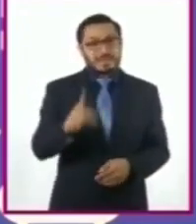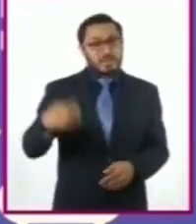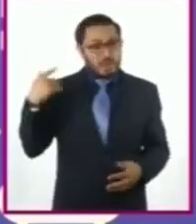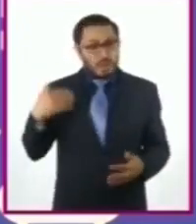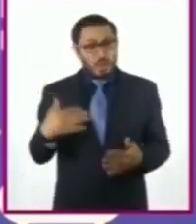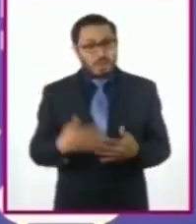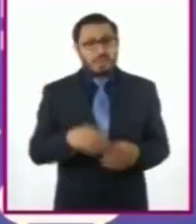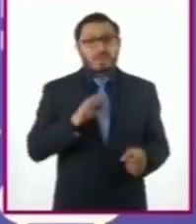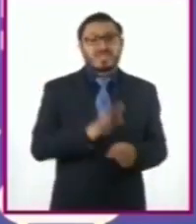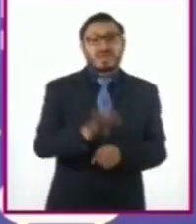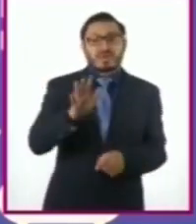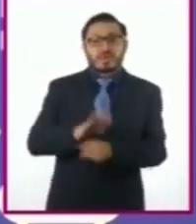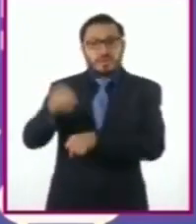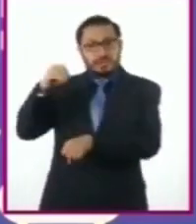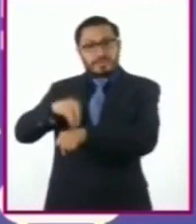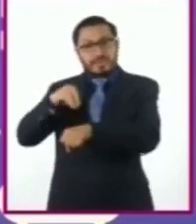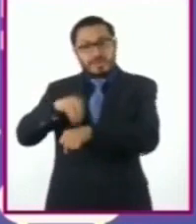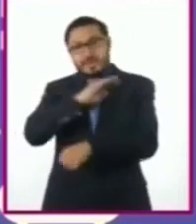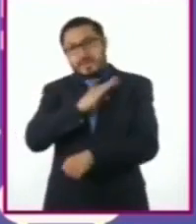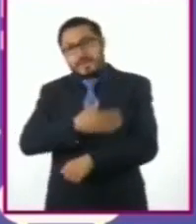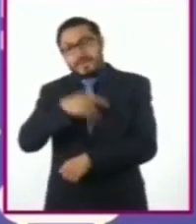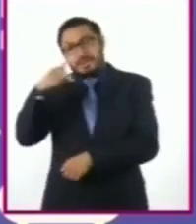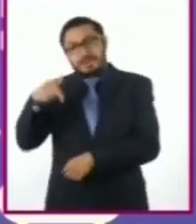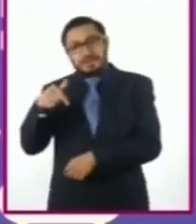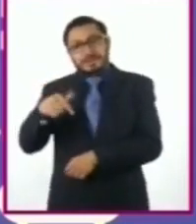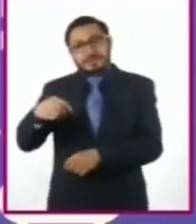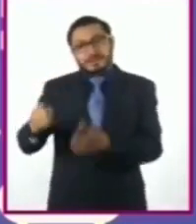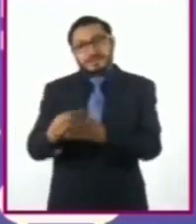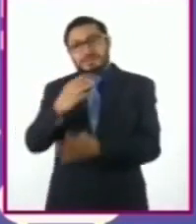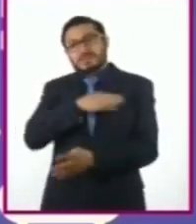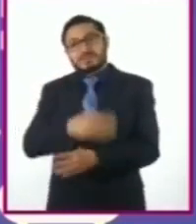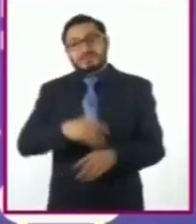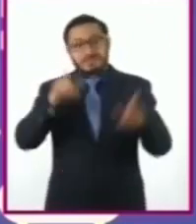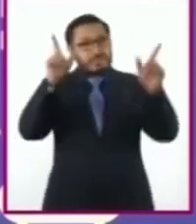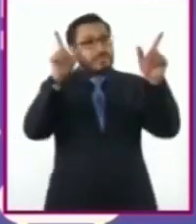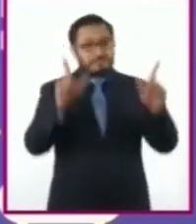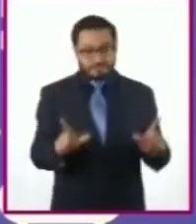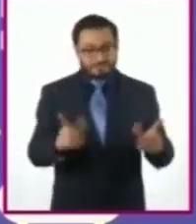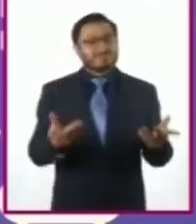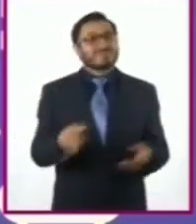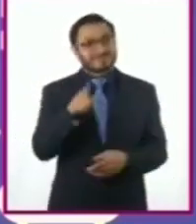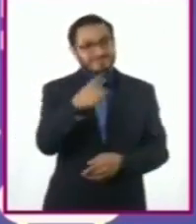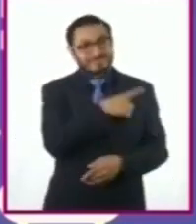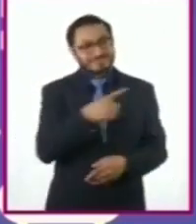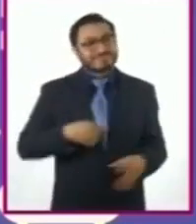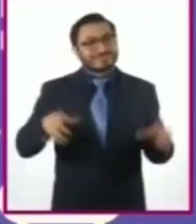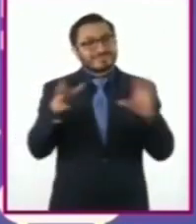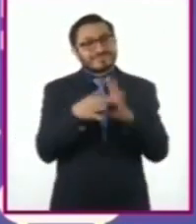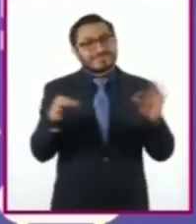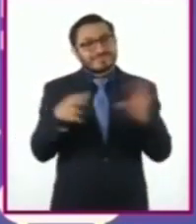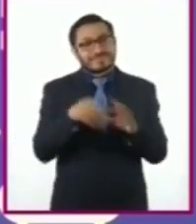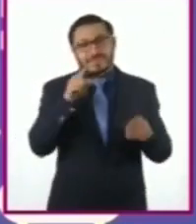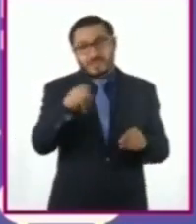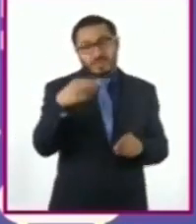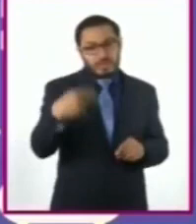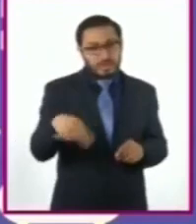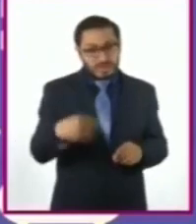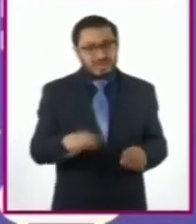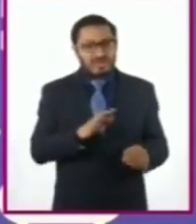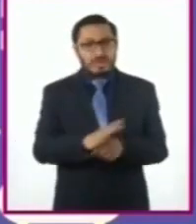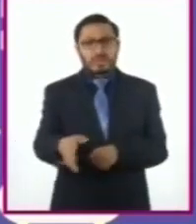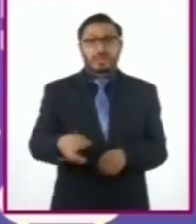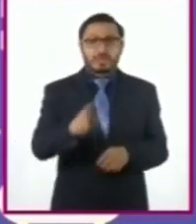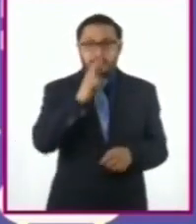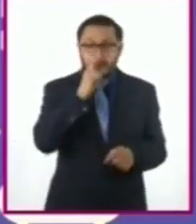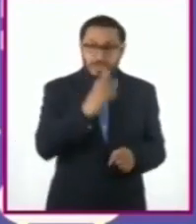que establecieron los españoles en Nueva España. Deben indicar su nombre y las funciones